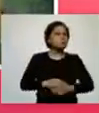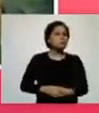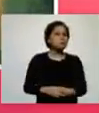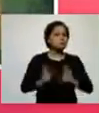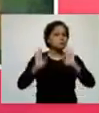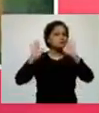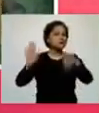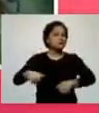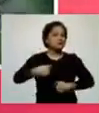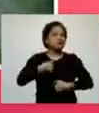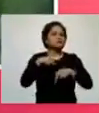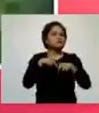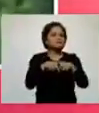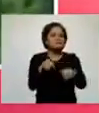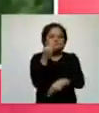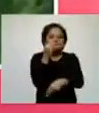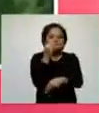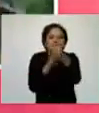a comer!